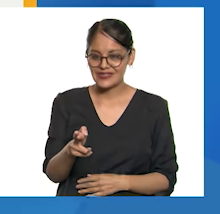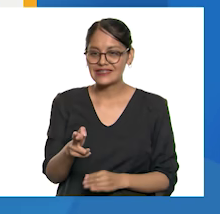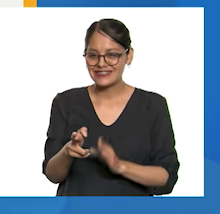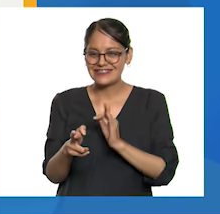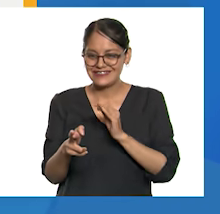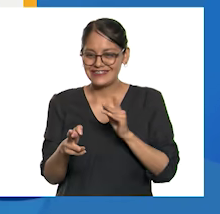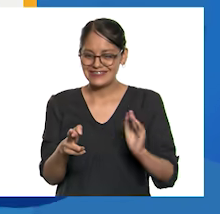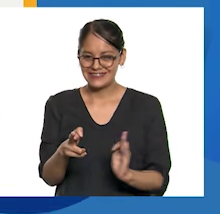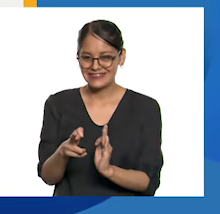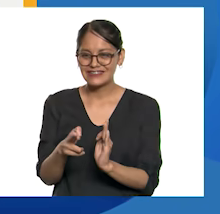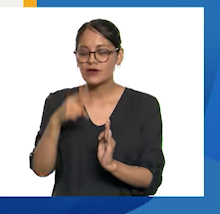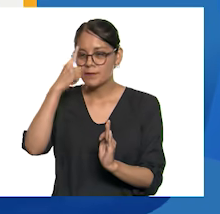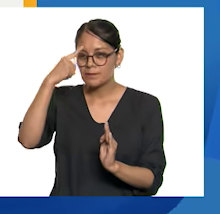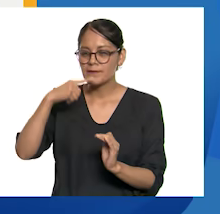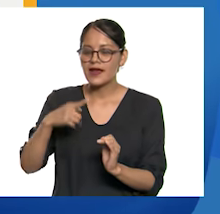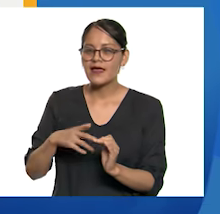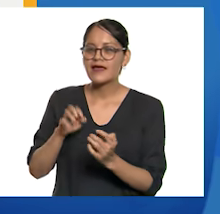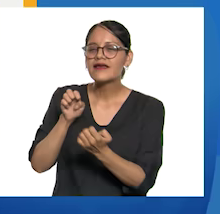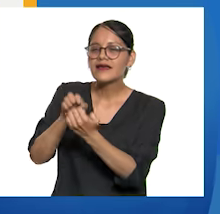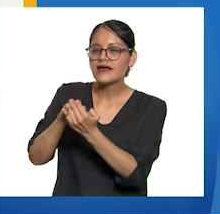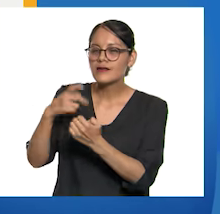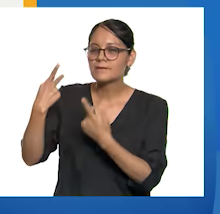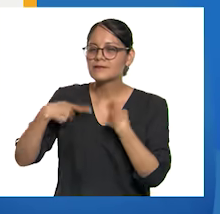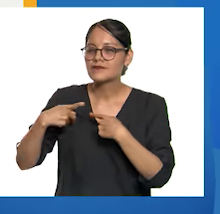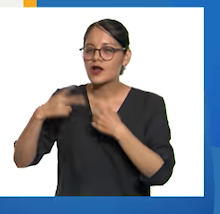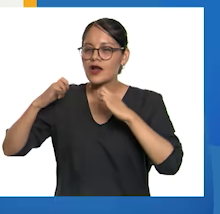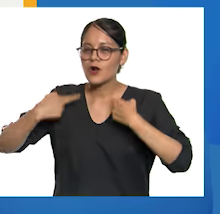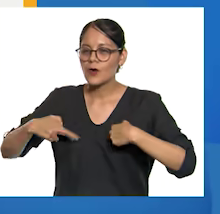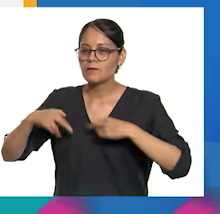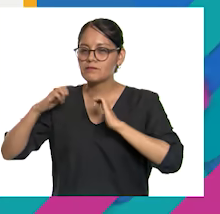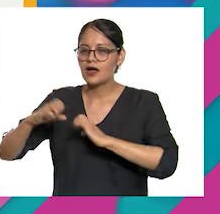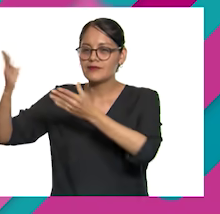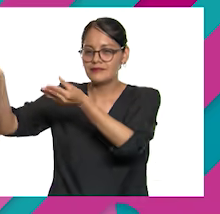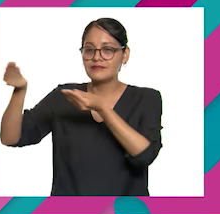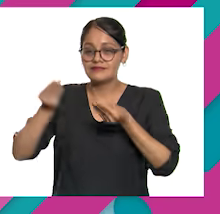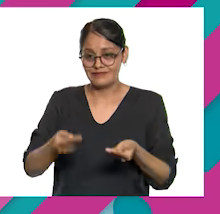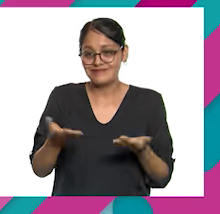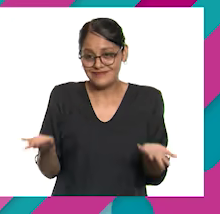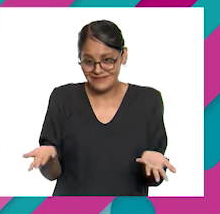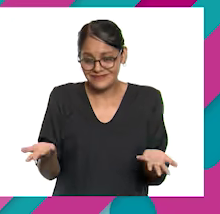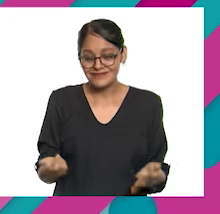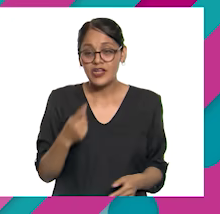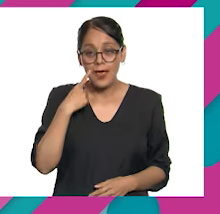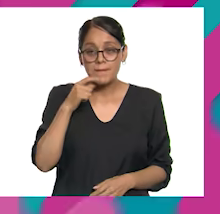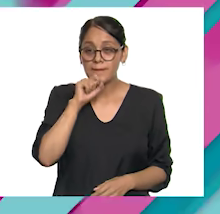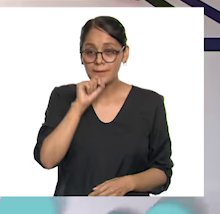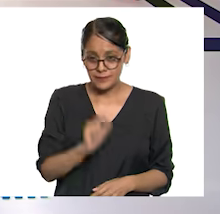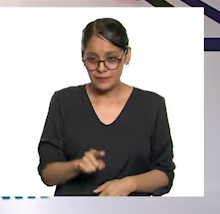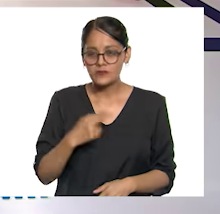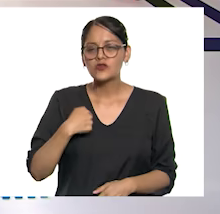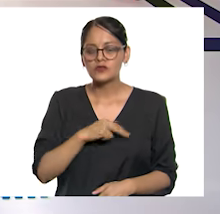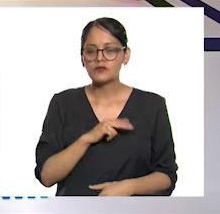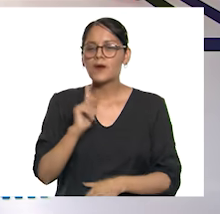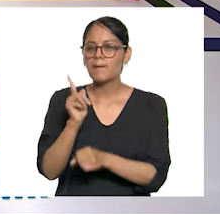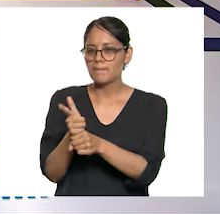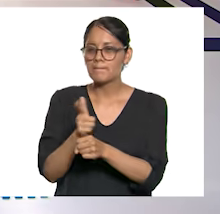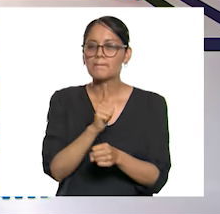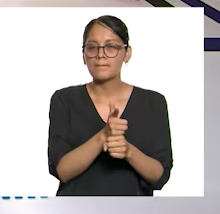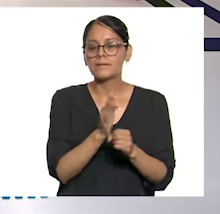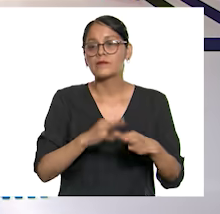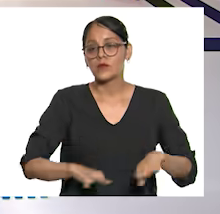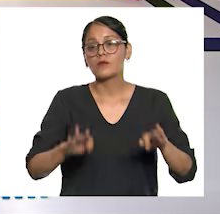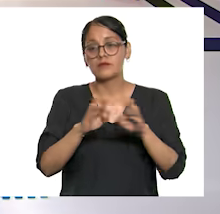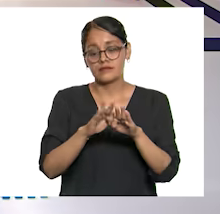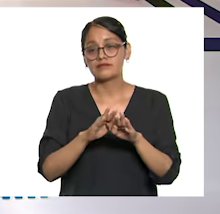que le dé unas ropas muy elegantes al señor de Carabás. Así es, y de igual manera podemos encontrar la importancia y las